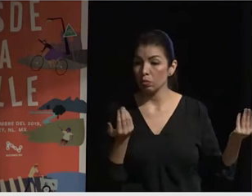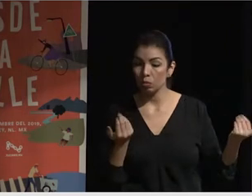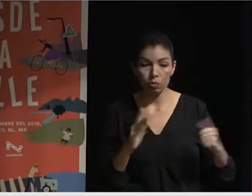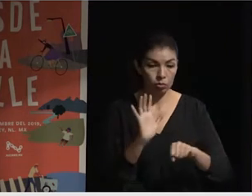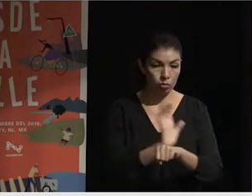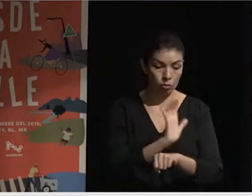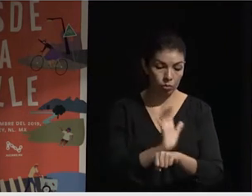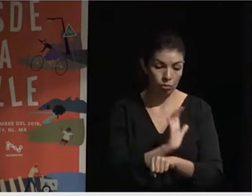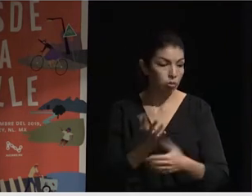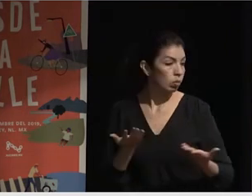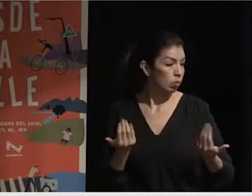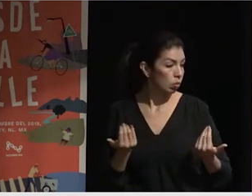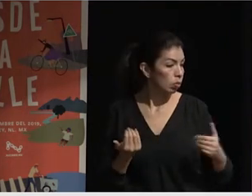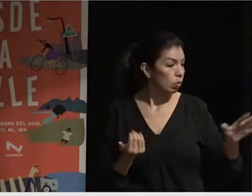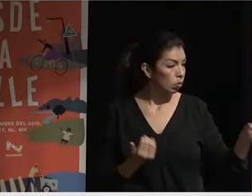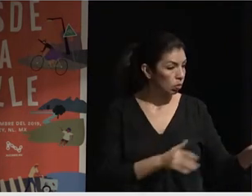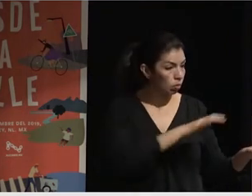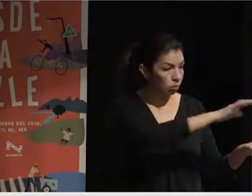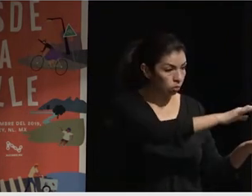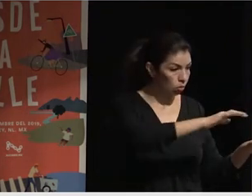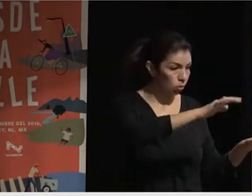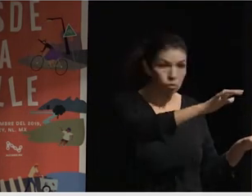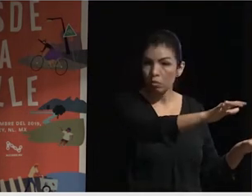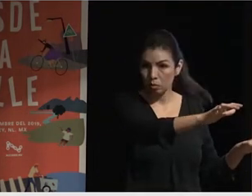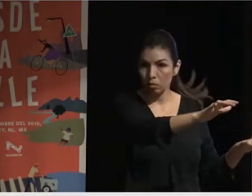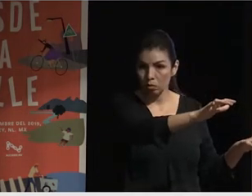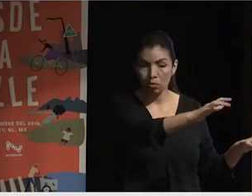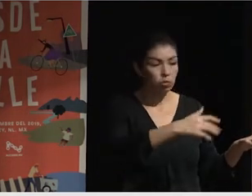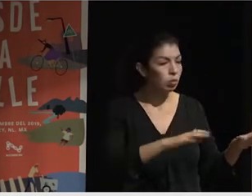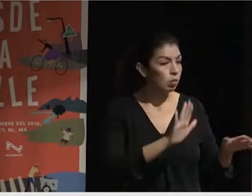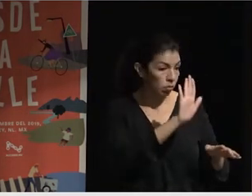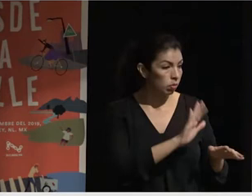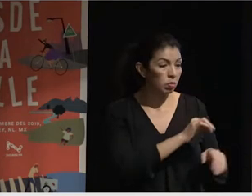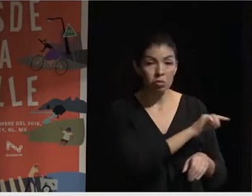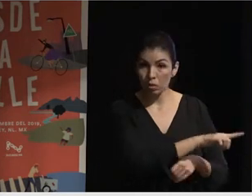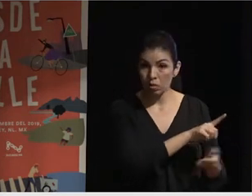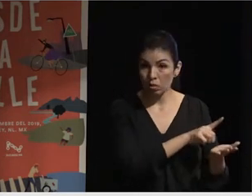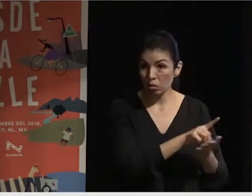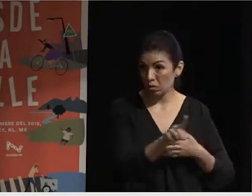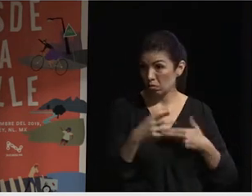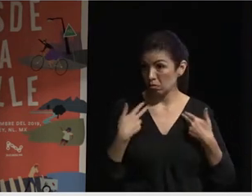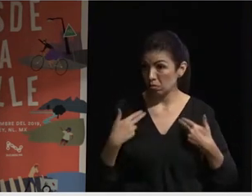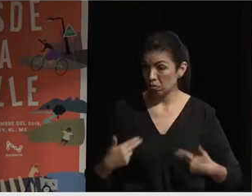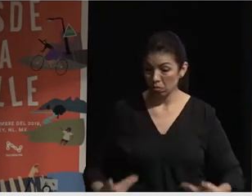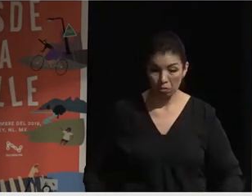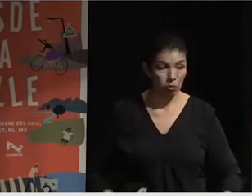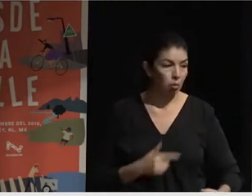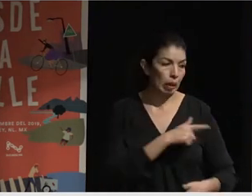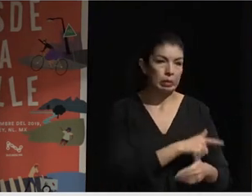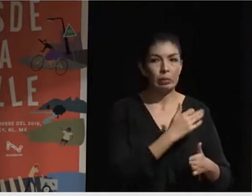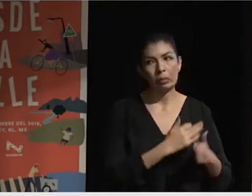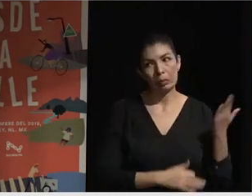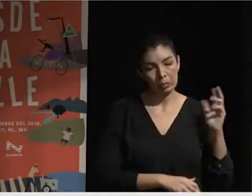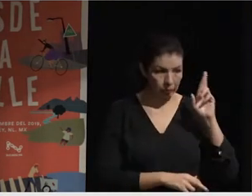de que hay un montón de derechos vulnerados solamente por el hecho de haber estado viviendo en un asentamiento, hoy en día existe un